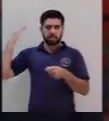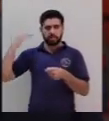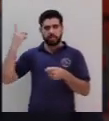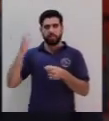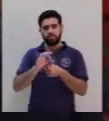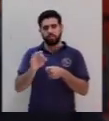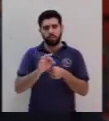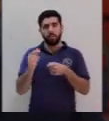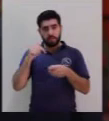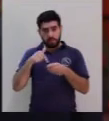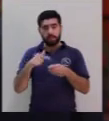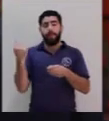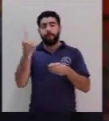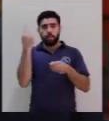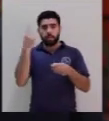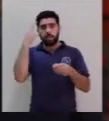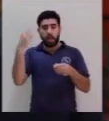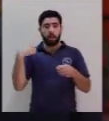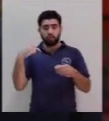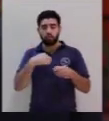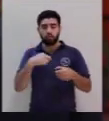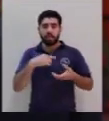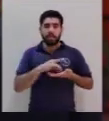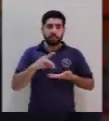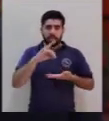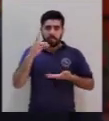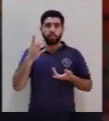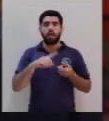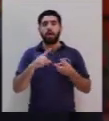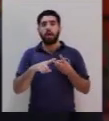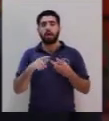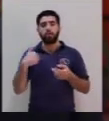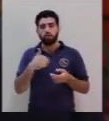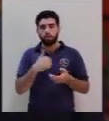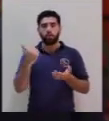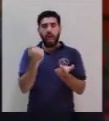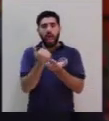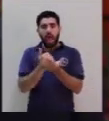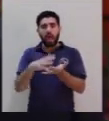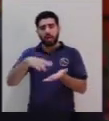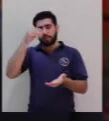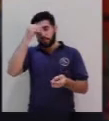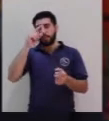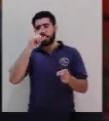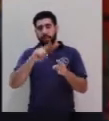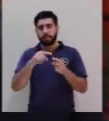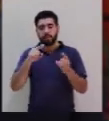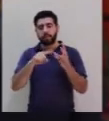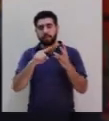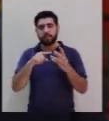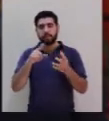hoy vivir de estos, asimismo, son importantes para nuestra formación espiritual, nuestra formación académica, también como nuestra